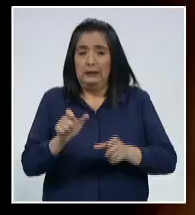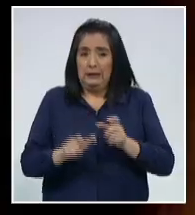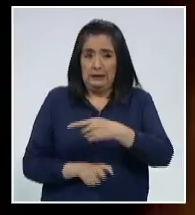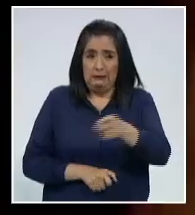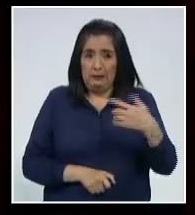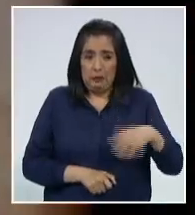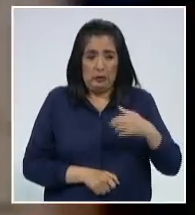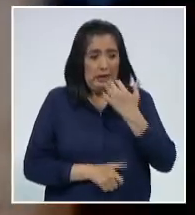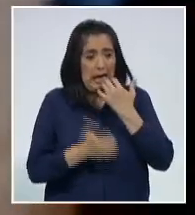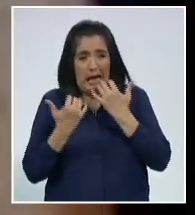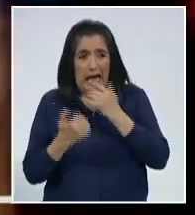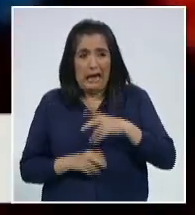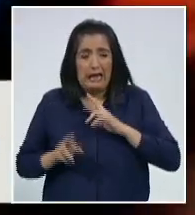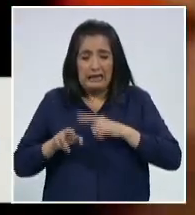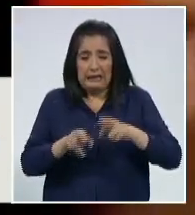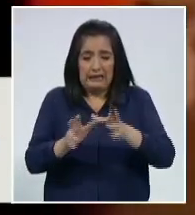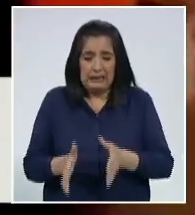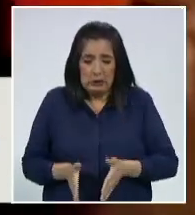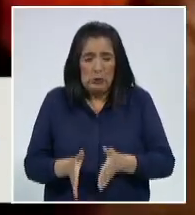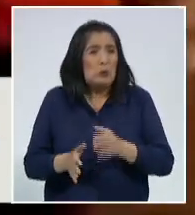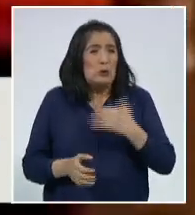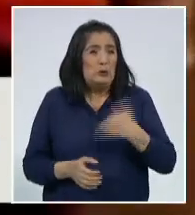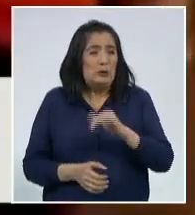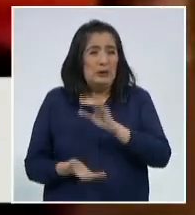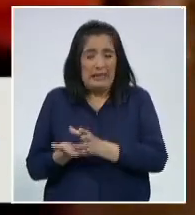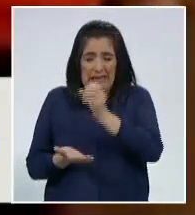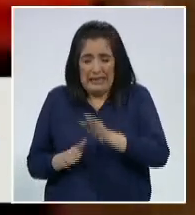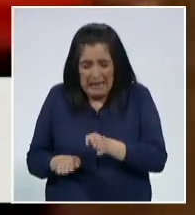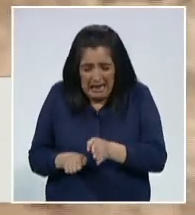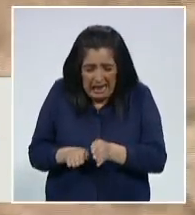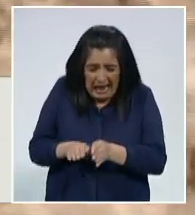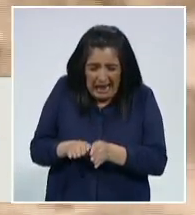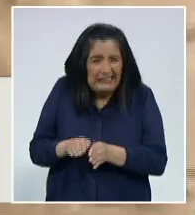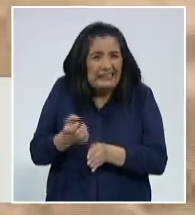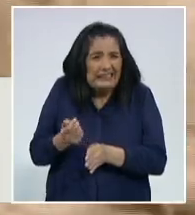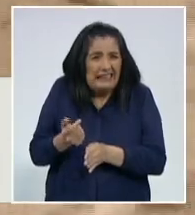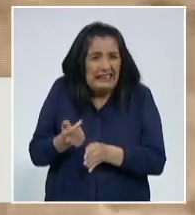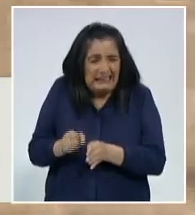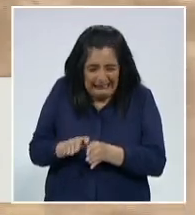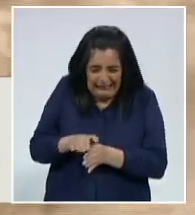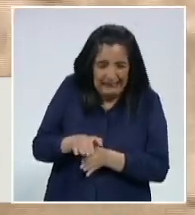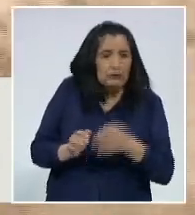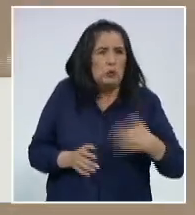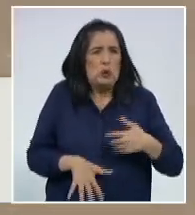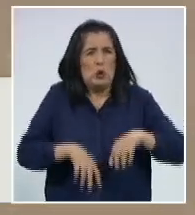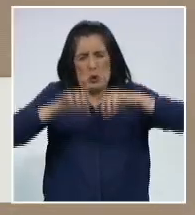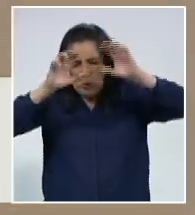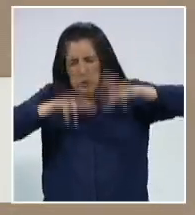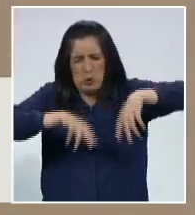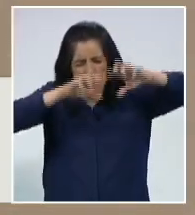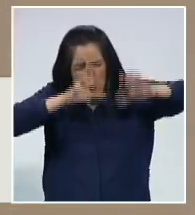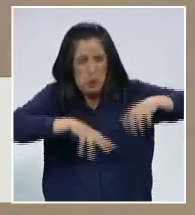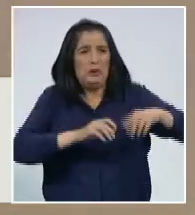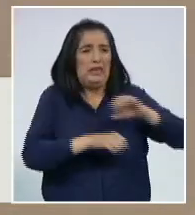encuentran alarmados. El río Ica está a punto de desbordarse de su cauce. Debido a las fuertes lluvias de la serranía, el caudal